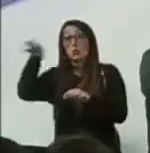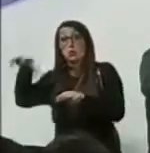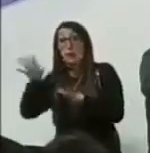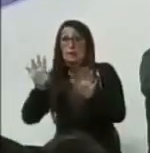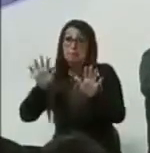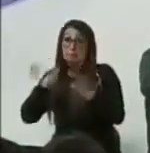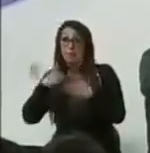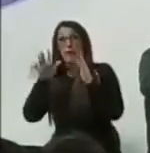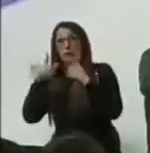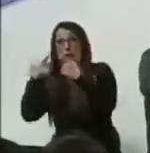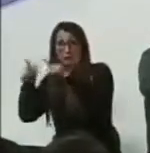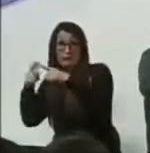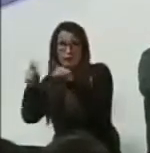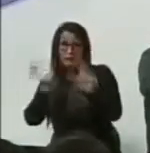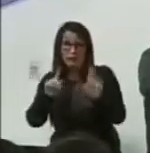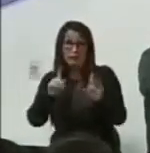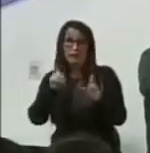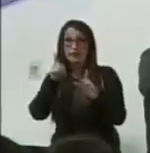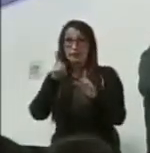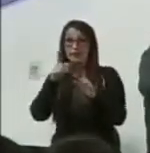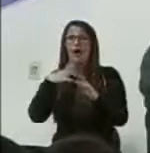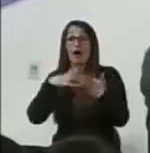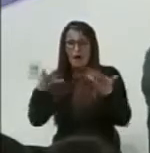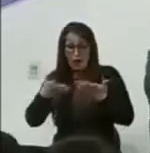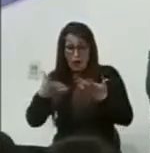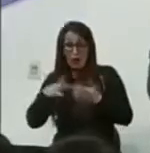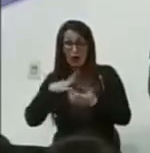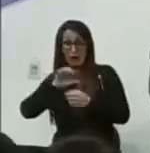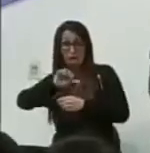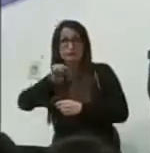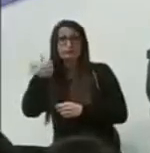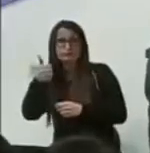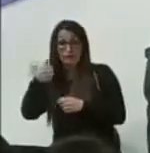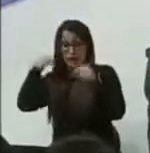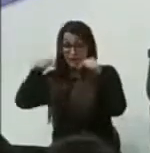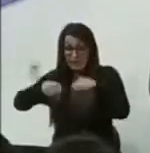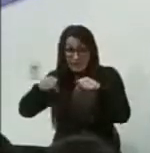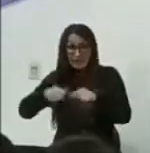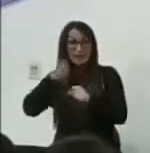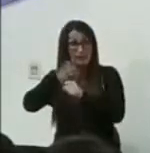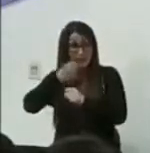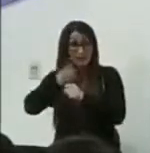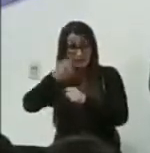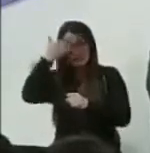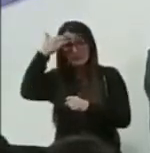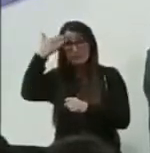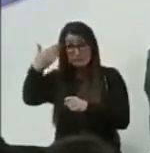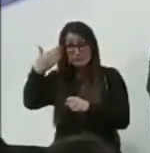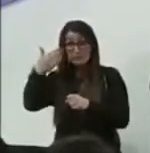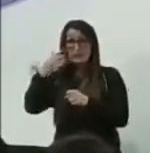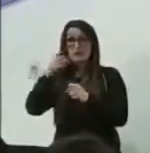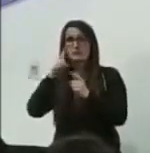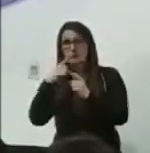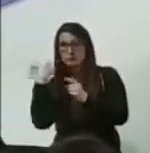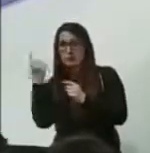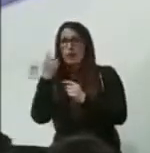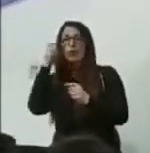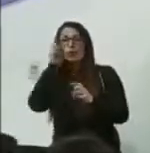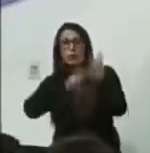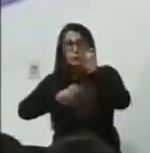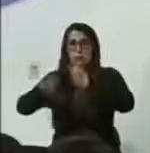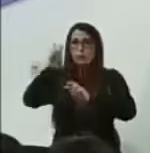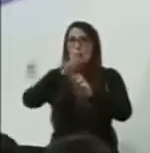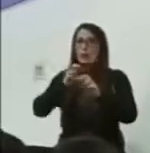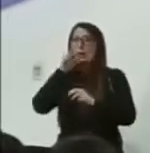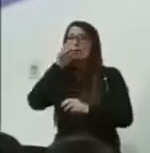lugar valía diferente. El gran mérito de este trabajo del Frente Amplio alrededor del bienestar